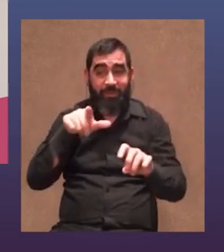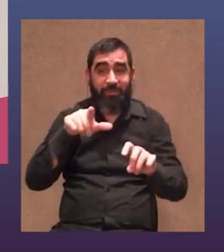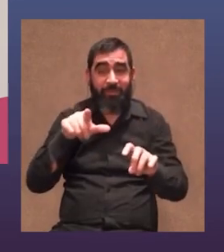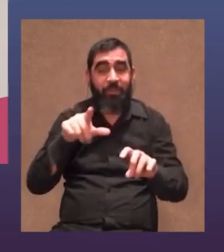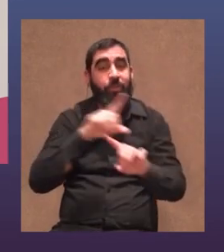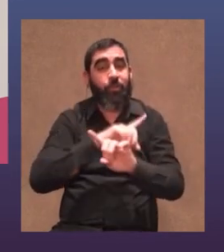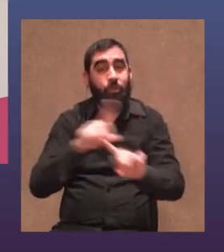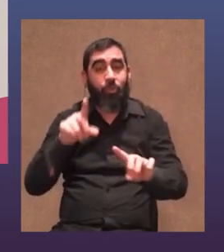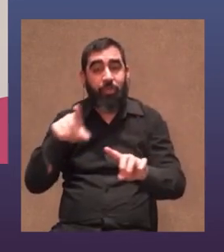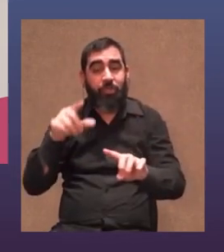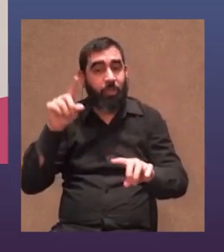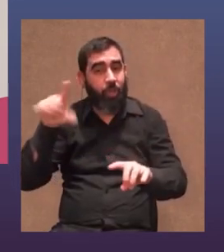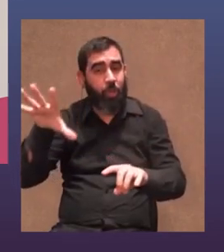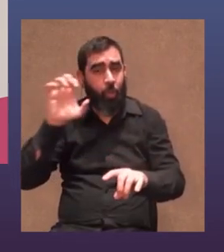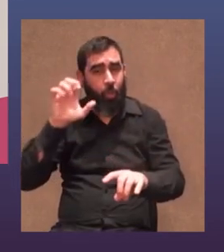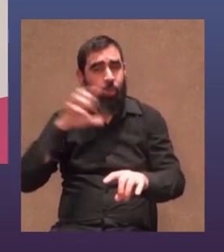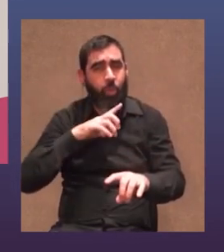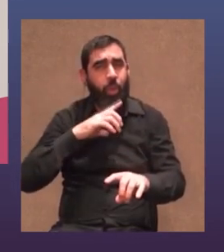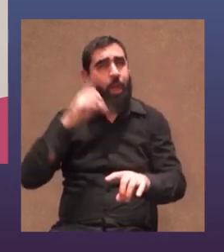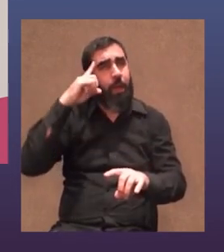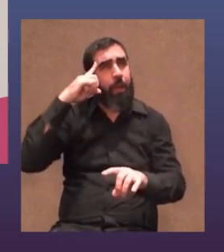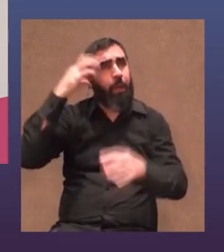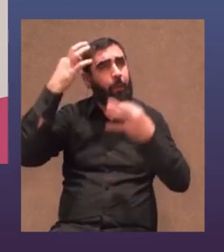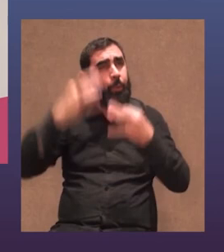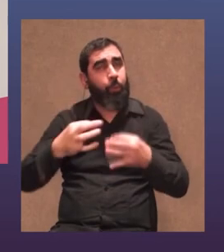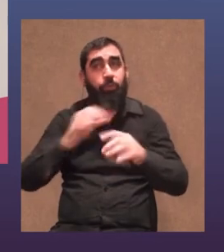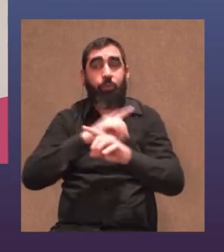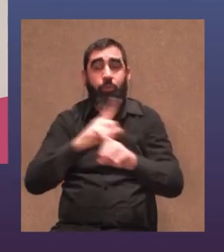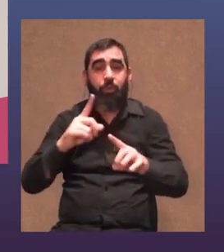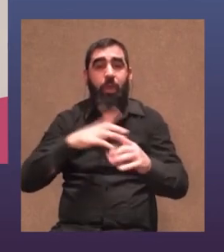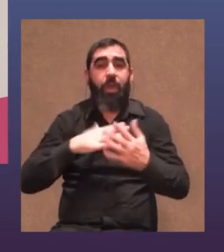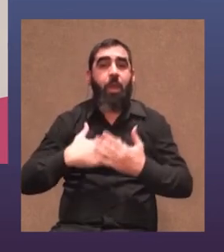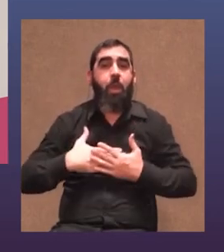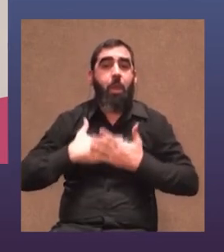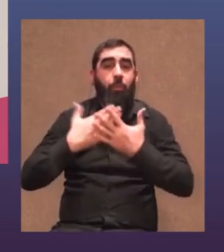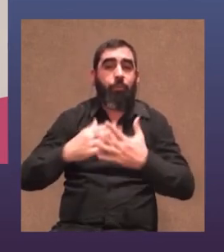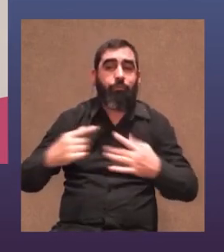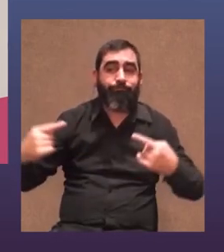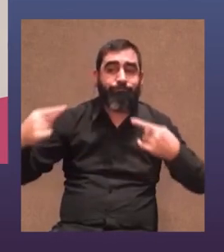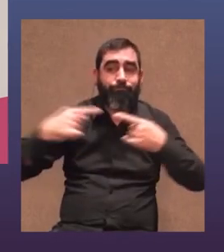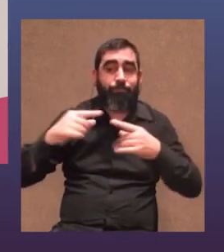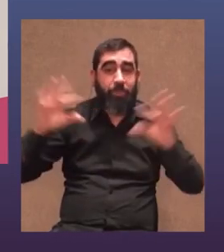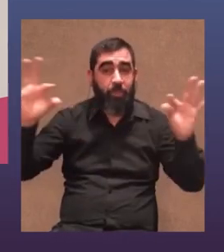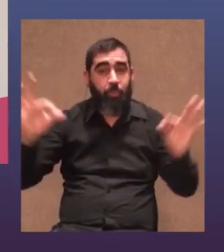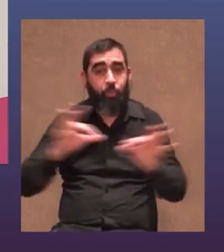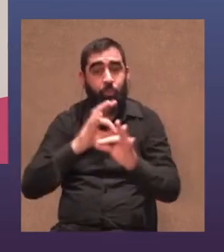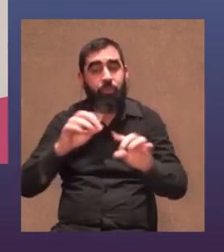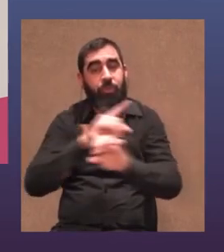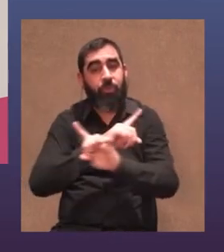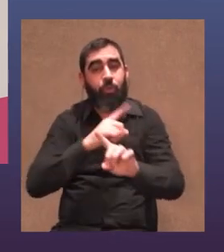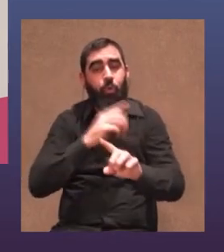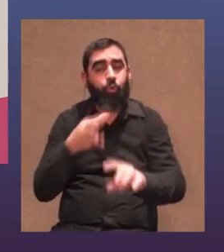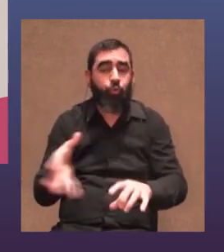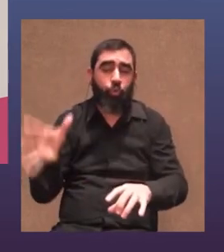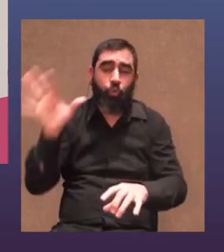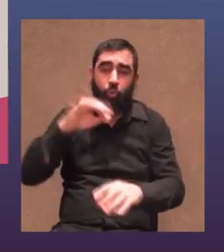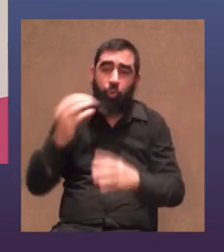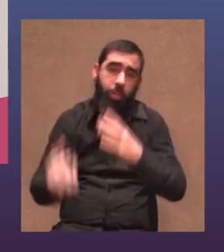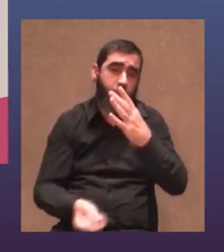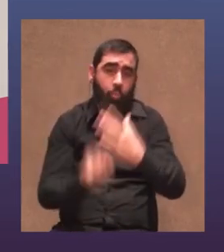uno ese tema lo escuchó cuando le había pasado esto, o sea, como que hay emociones encontradas con esa música, no, todos los días